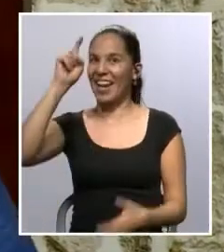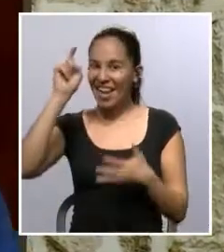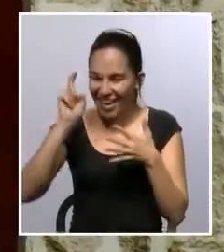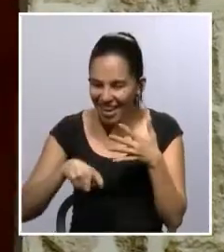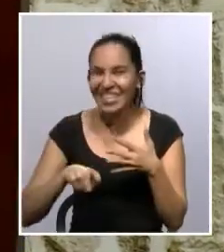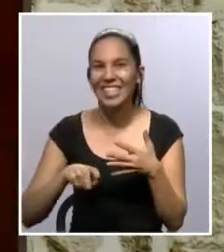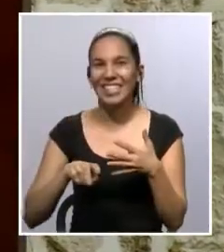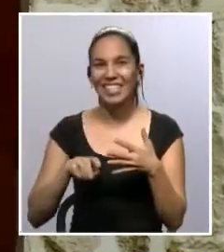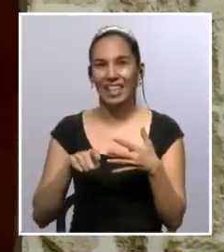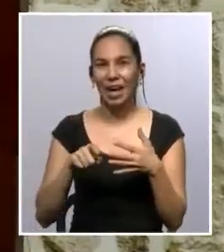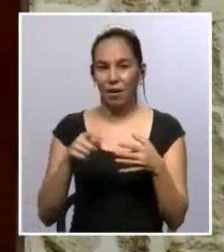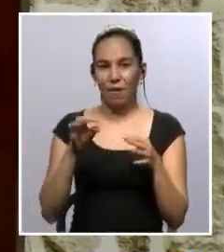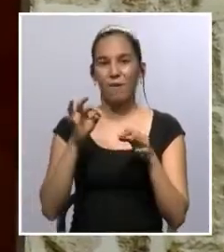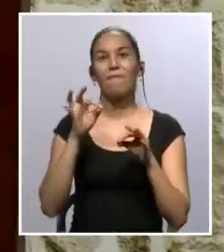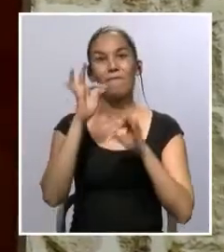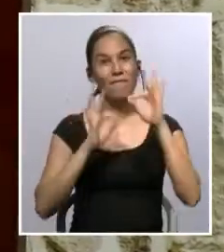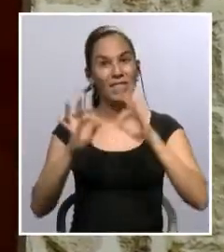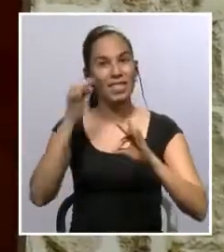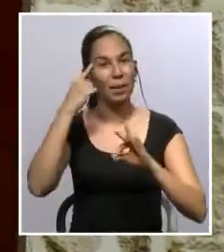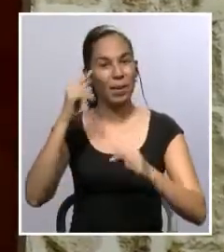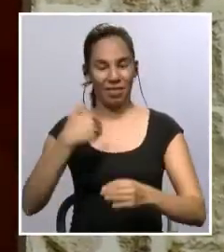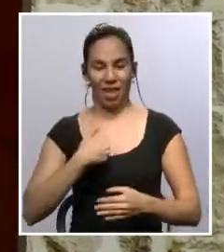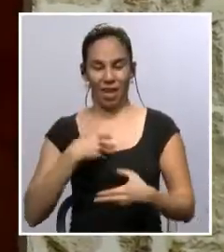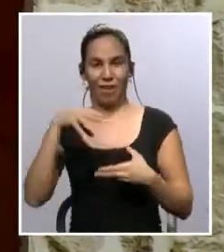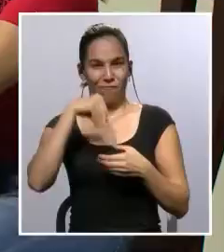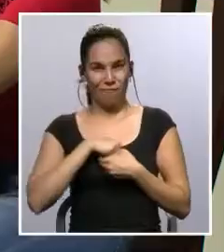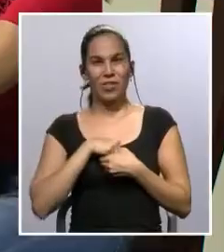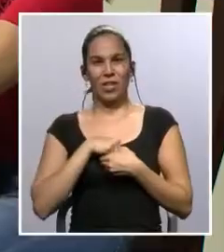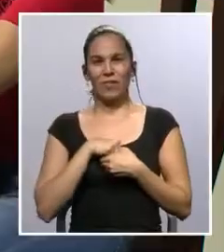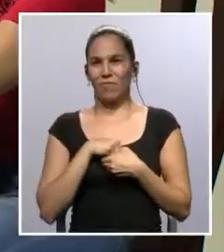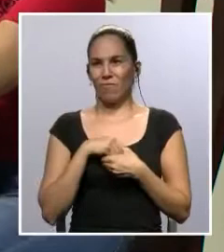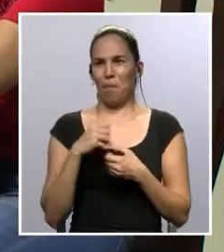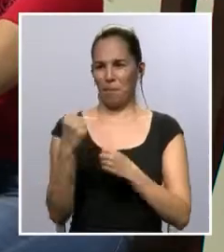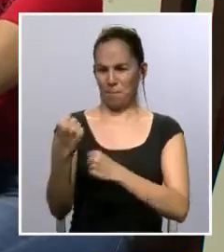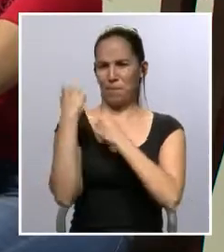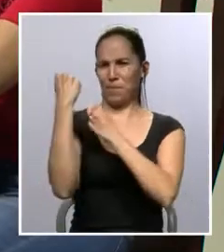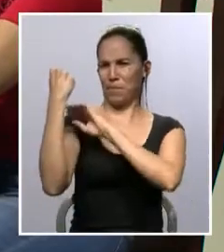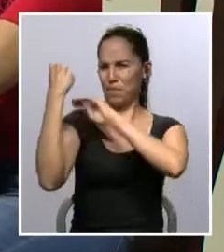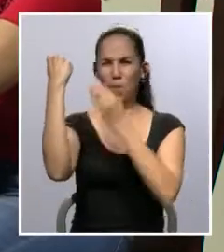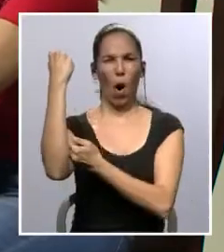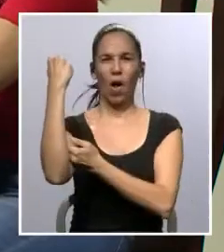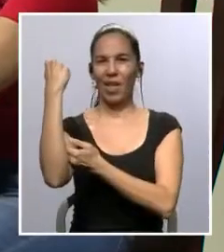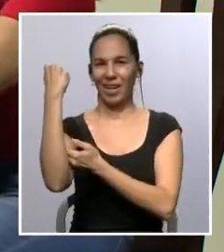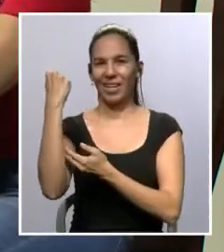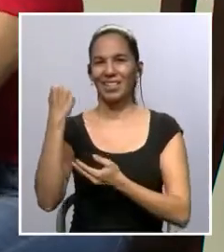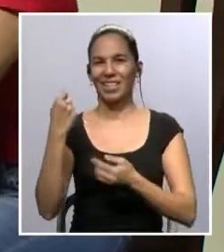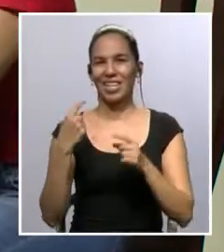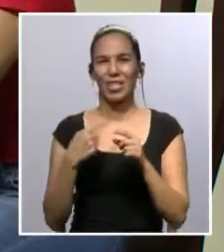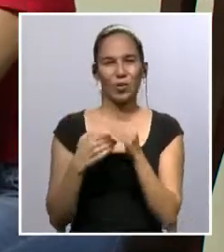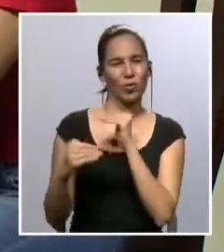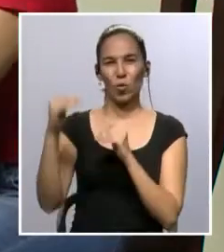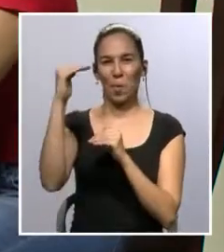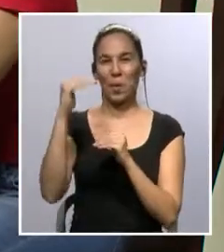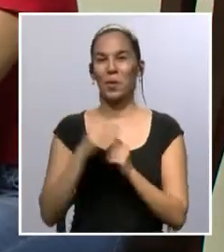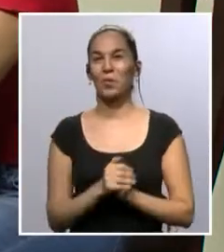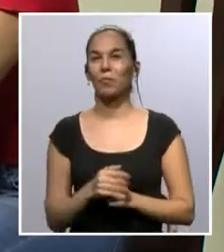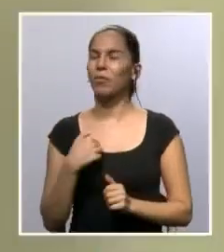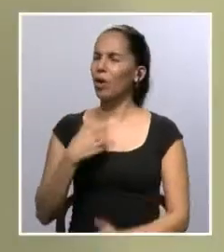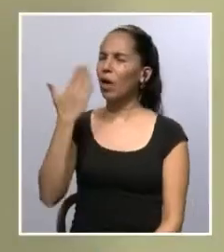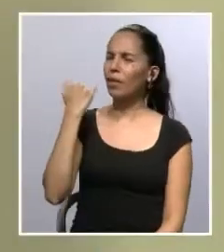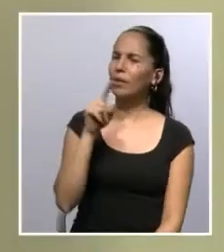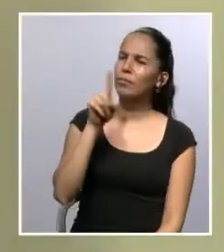sus superpoderes. Eso es cierto. Okay. Muy bien. Yo le dejaba al profesor Rachid una pregunta en el bloque